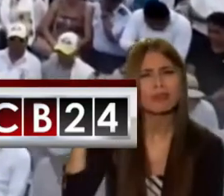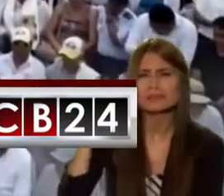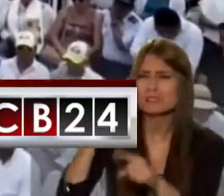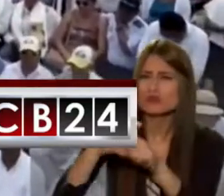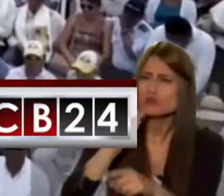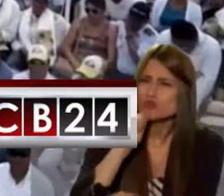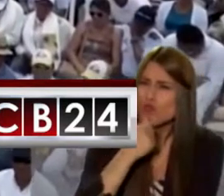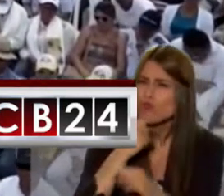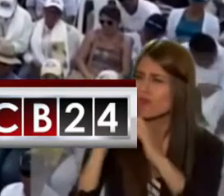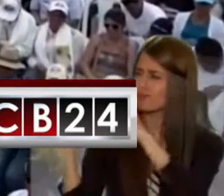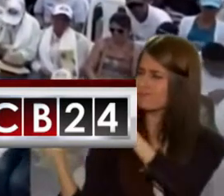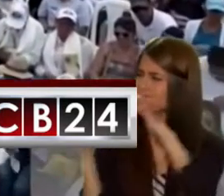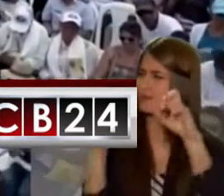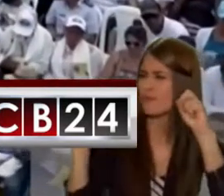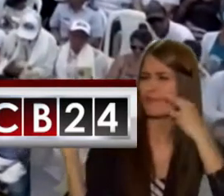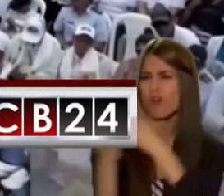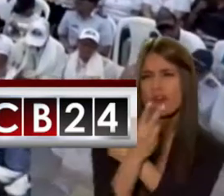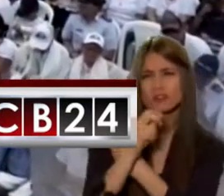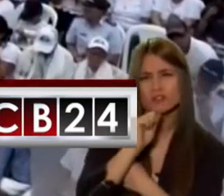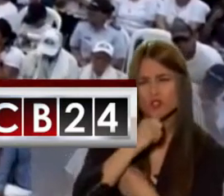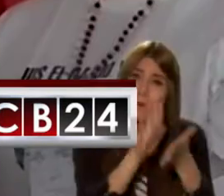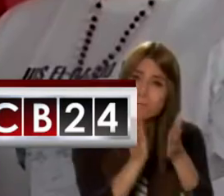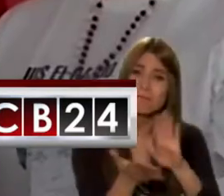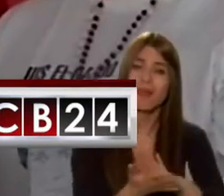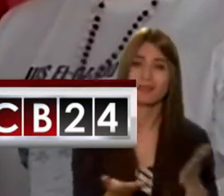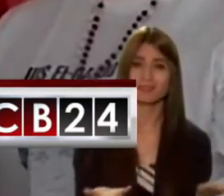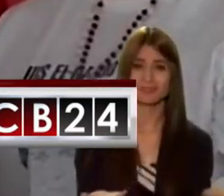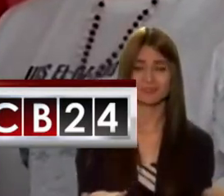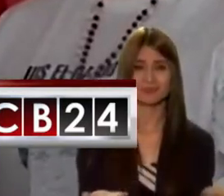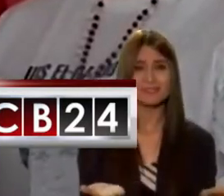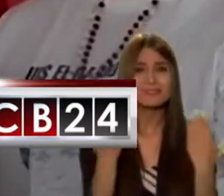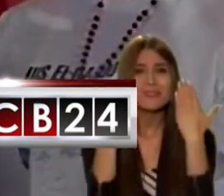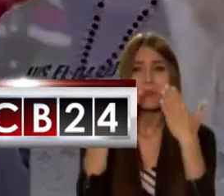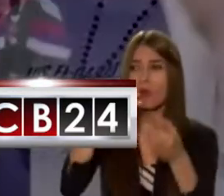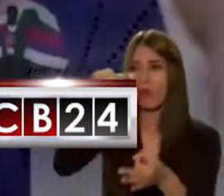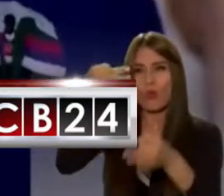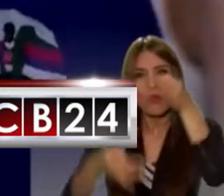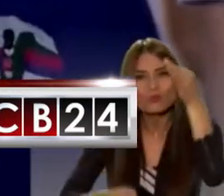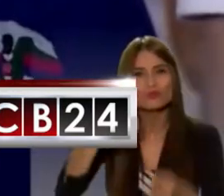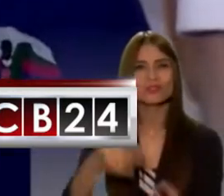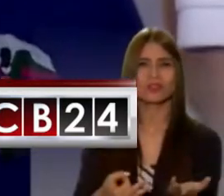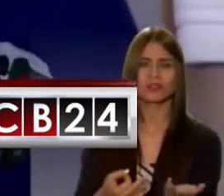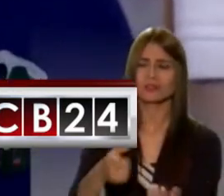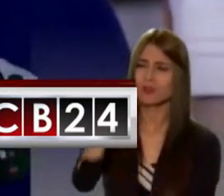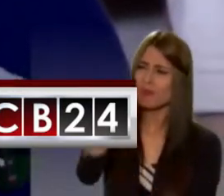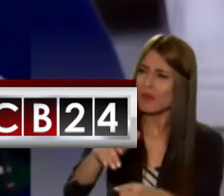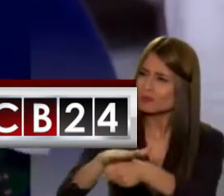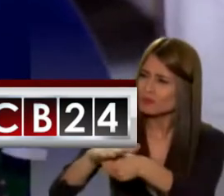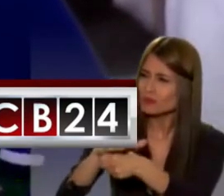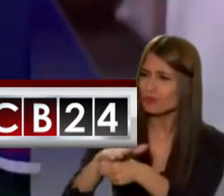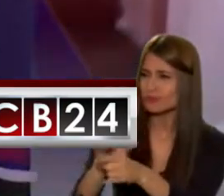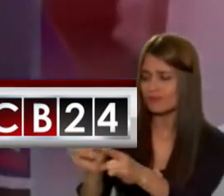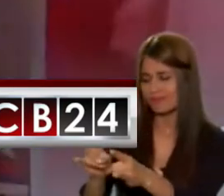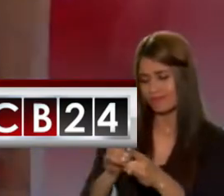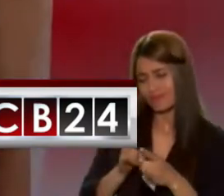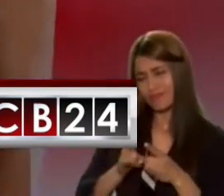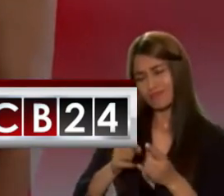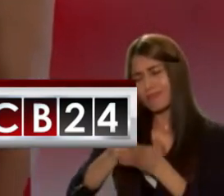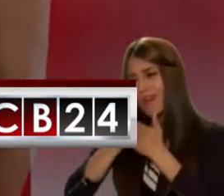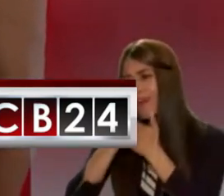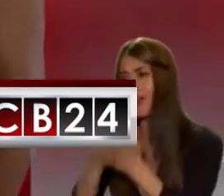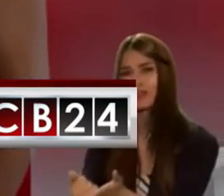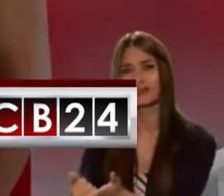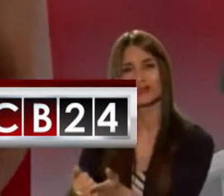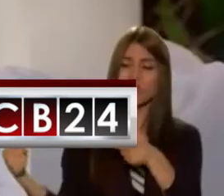9 de la mañana a la cual asistieron unas 600.000 personas en las horas de la tarde del mismo día el papa presidió el gran encuentro de oración por la